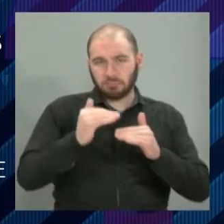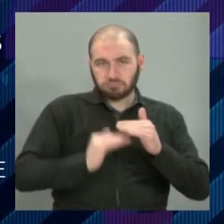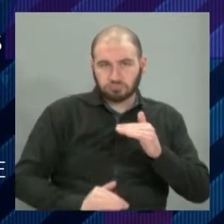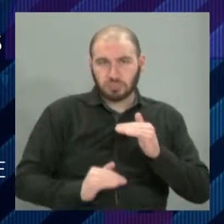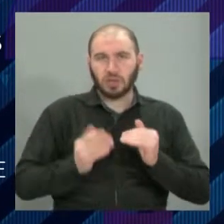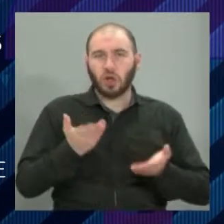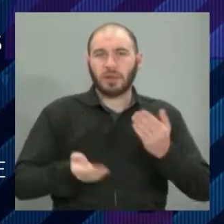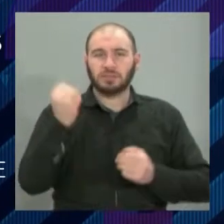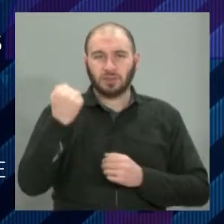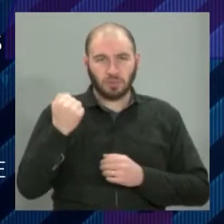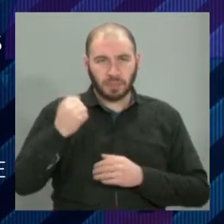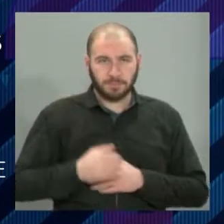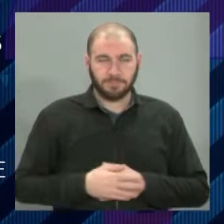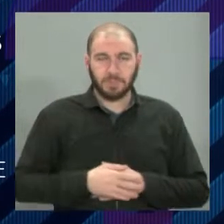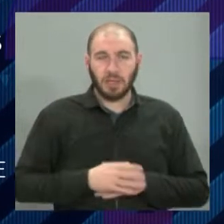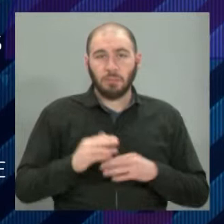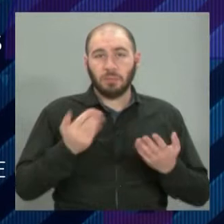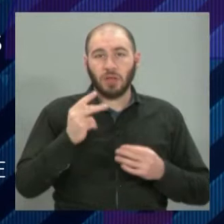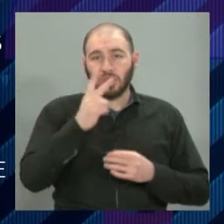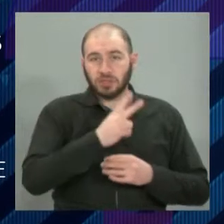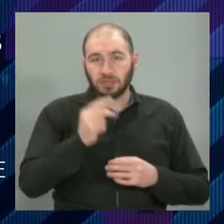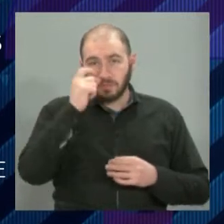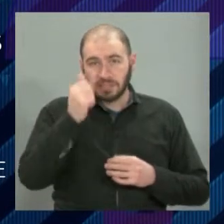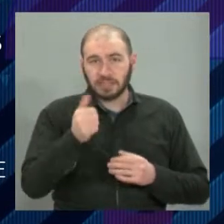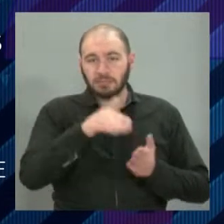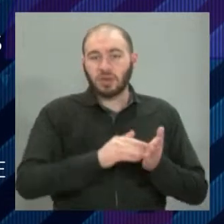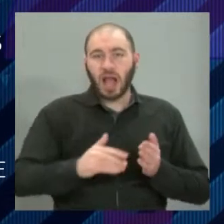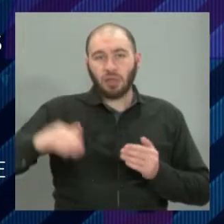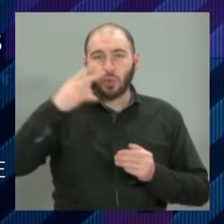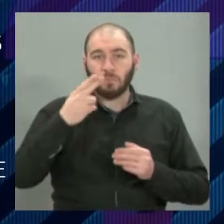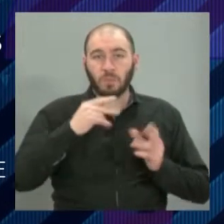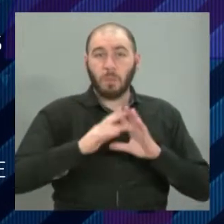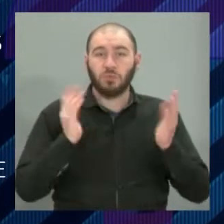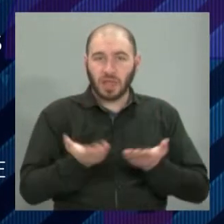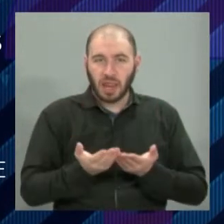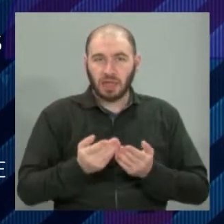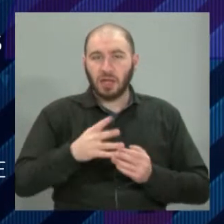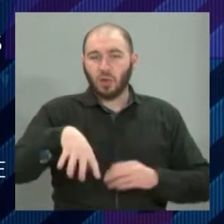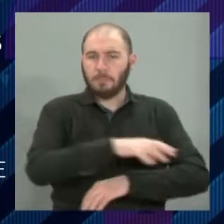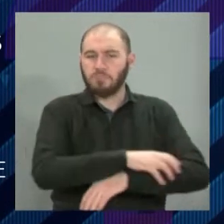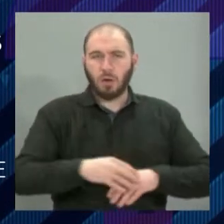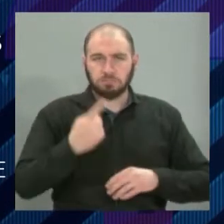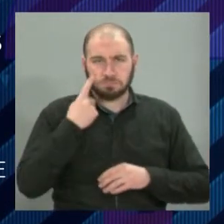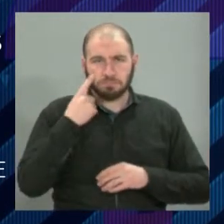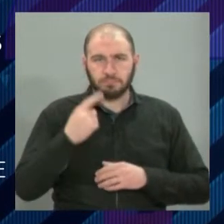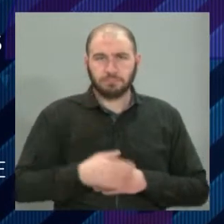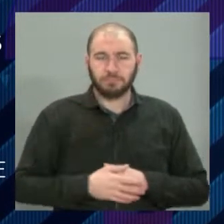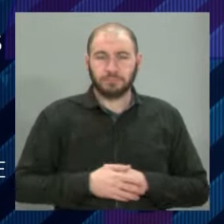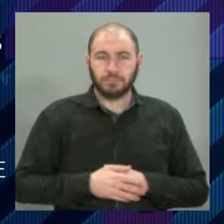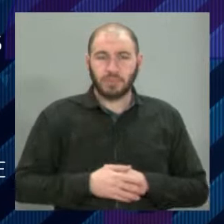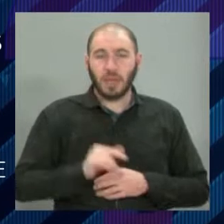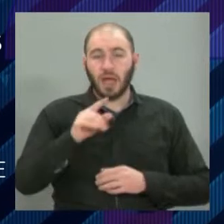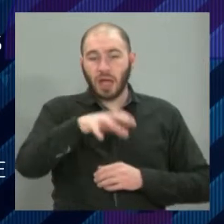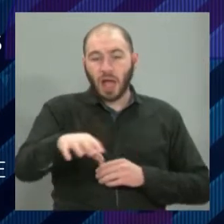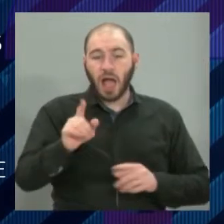en relación a la economía. Cerca de 226 millones de adultos fumadores en todo el mundo viven en condiciones de pobreza. En